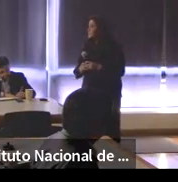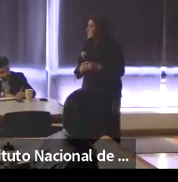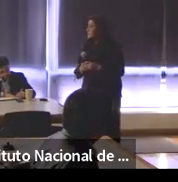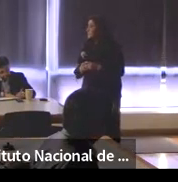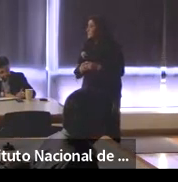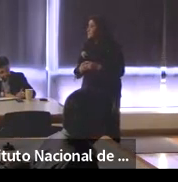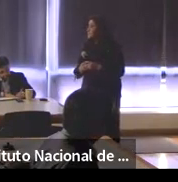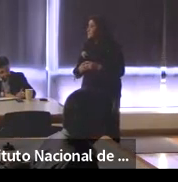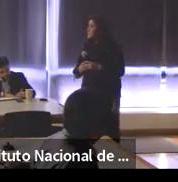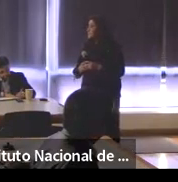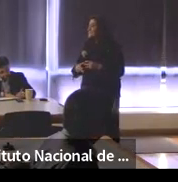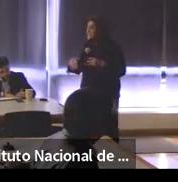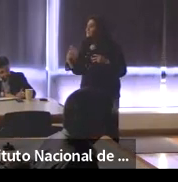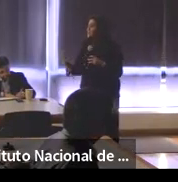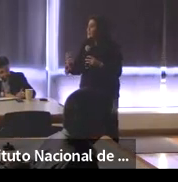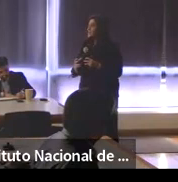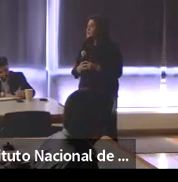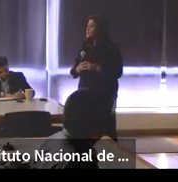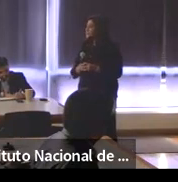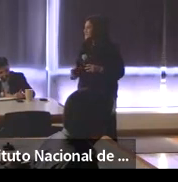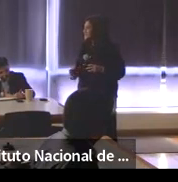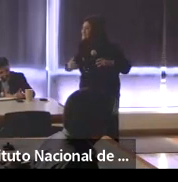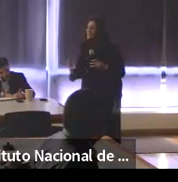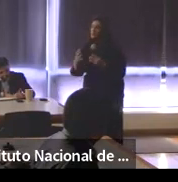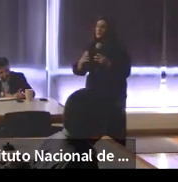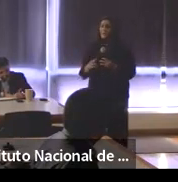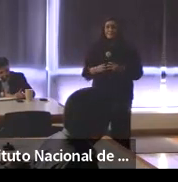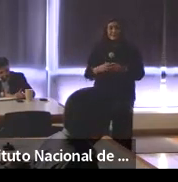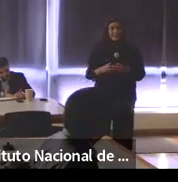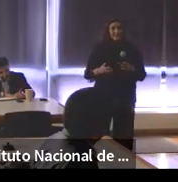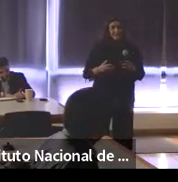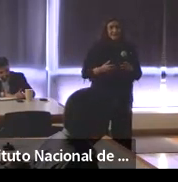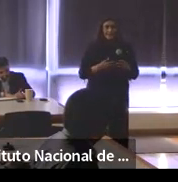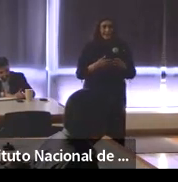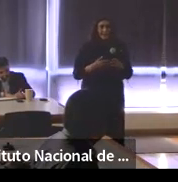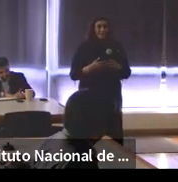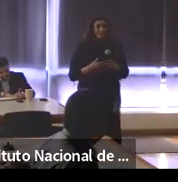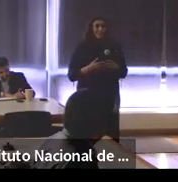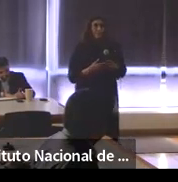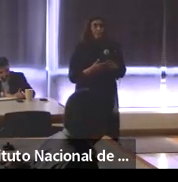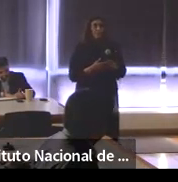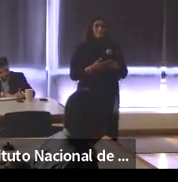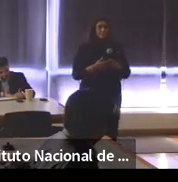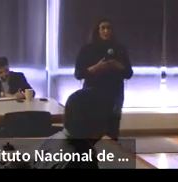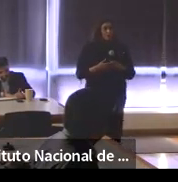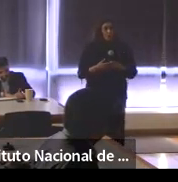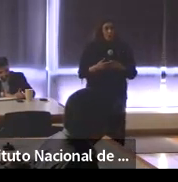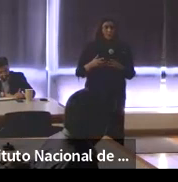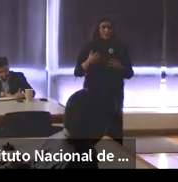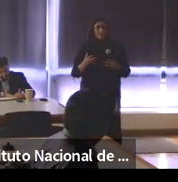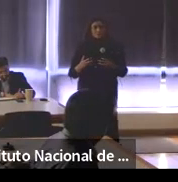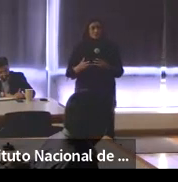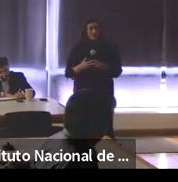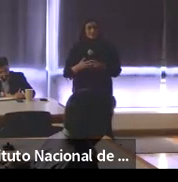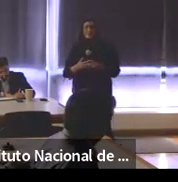muy importante necesitamos más recursos Necesitamos saber cómo cómo